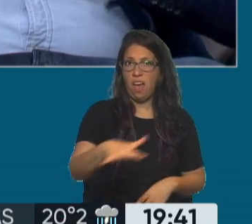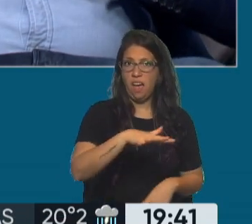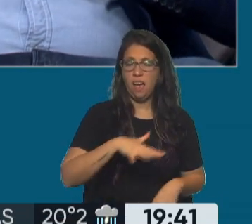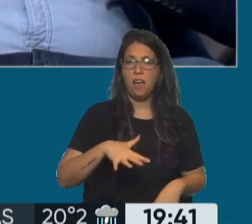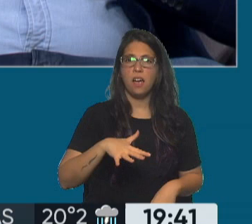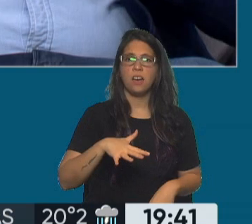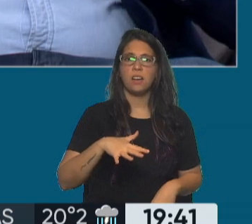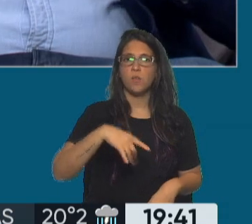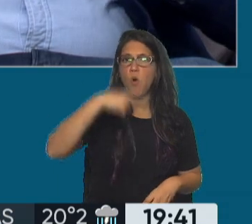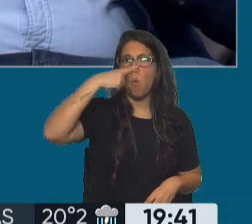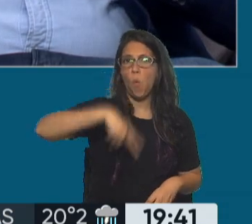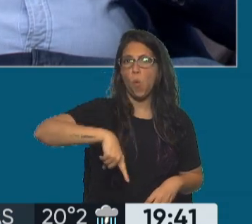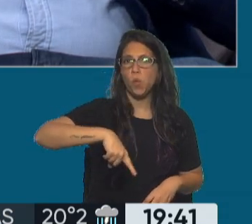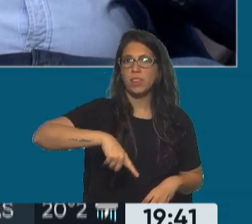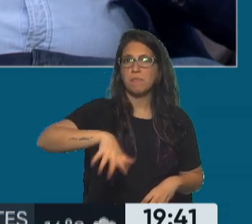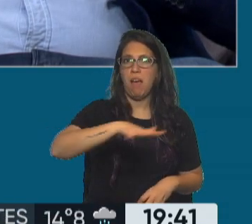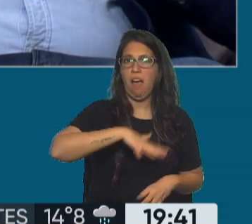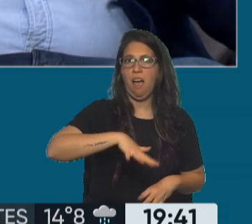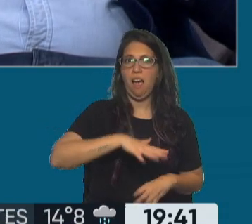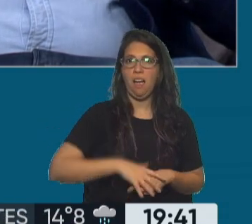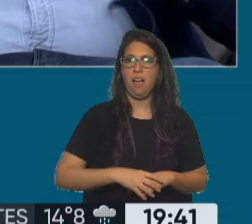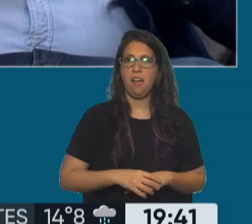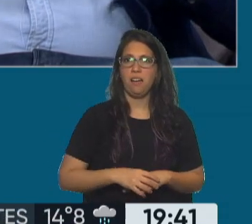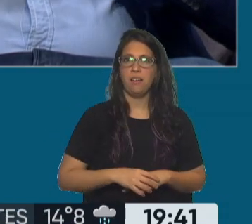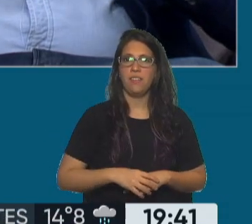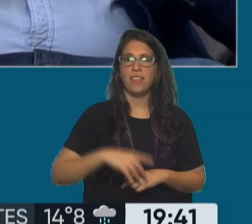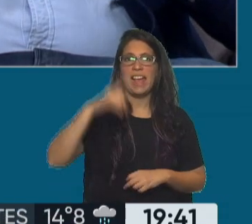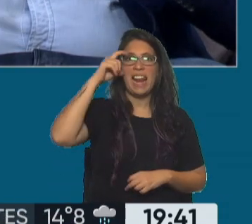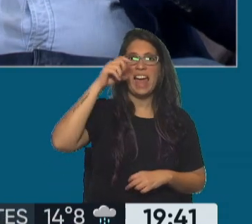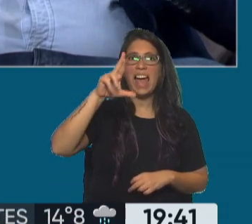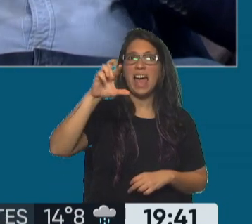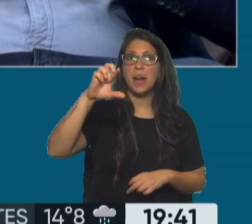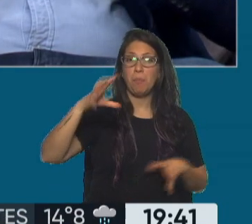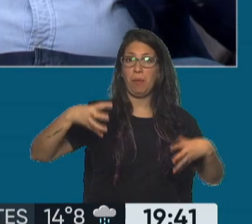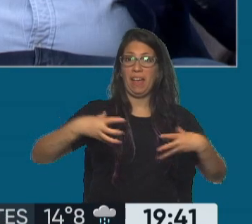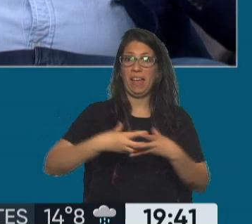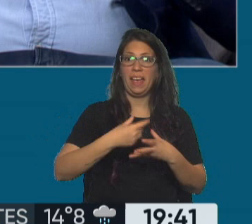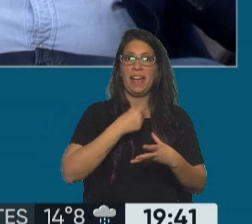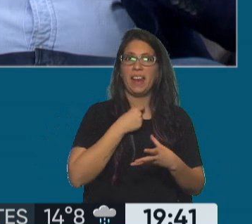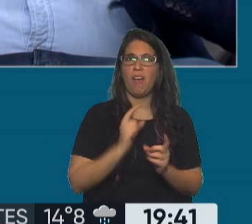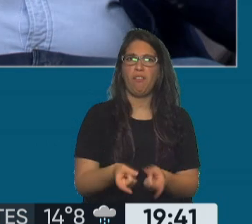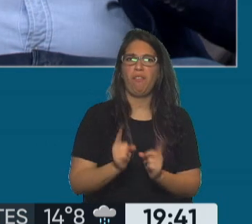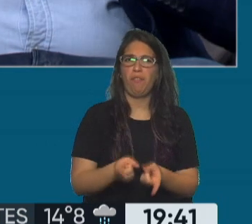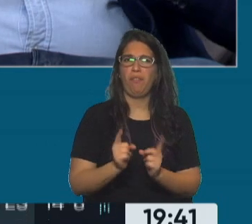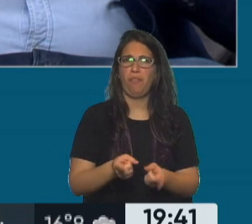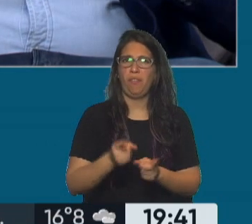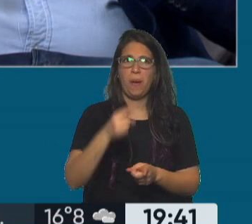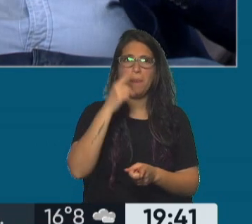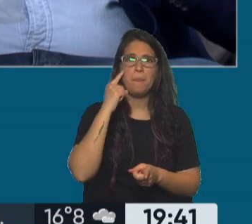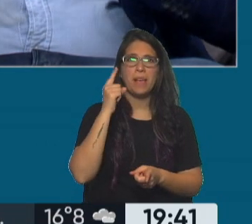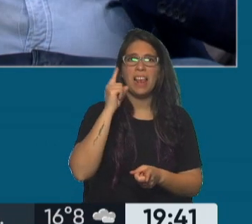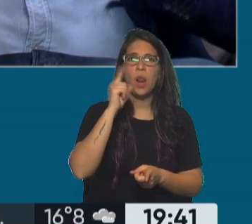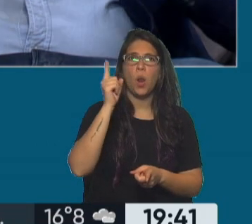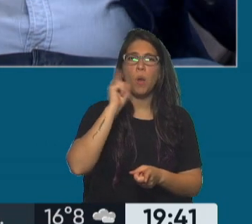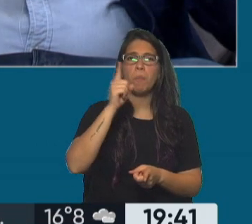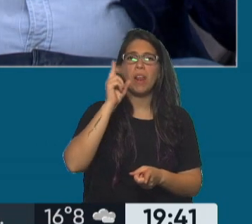es la última como idea del ERP de seguir con los 70, en el año 89. Es decir, como una patrulla